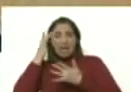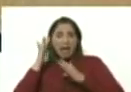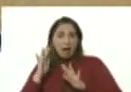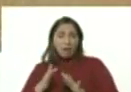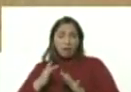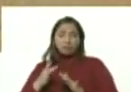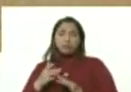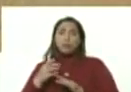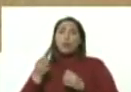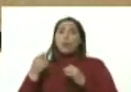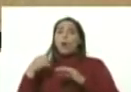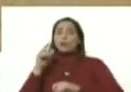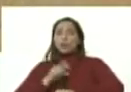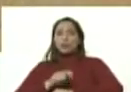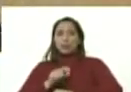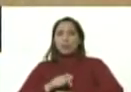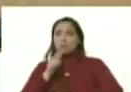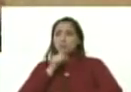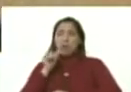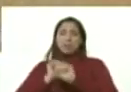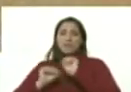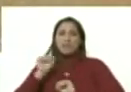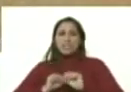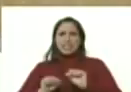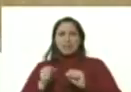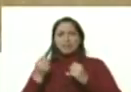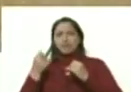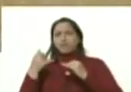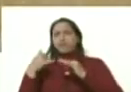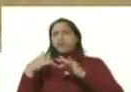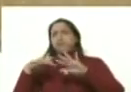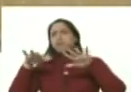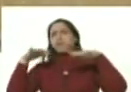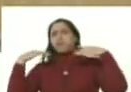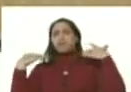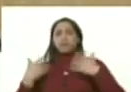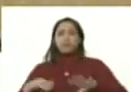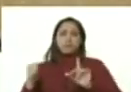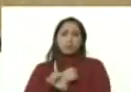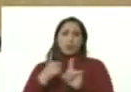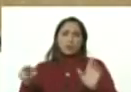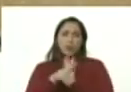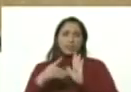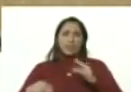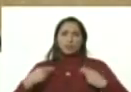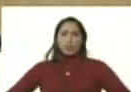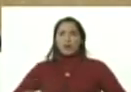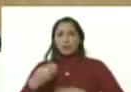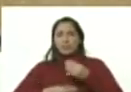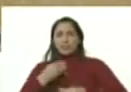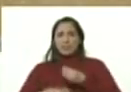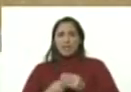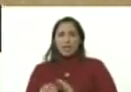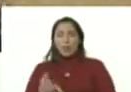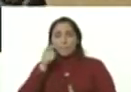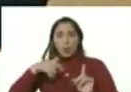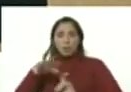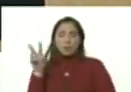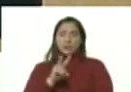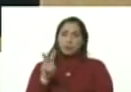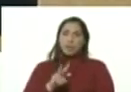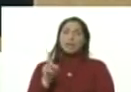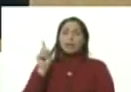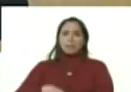defensa ni debido proceso. Y tantas violaciones de las que fue sujeto el pueblo venezolano, ni hablar